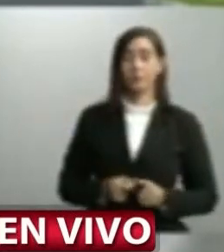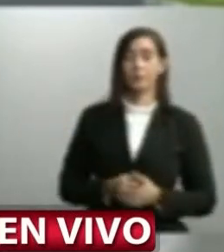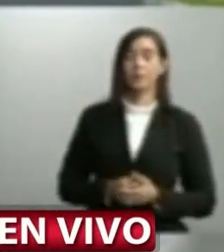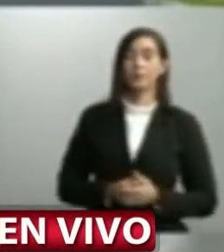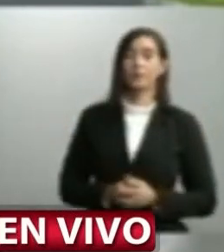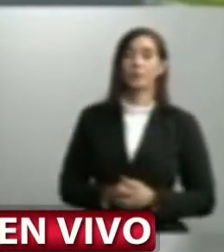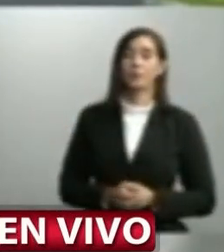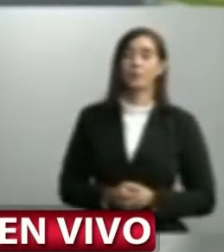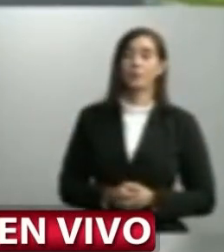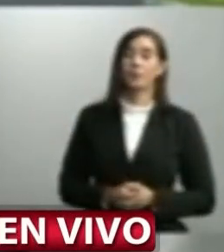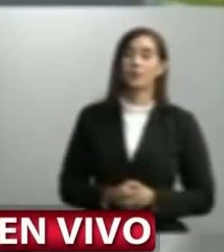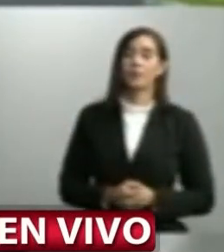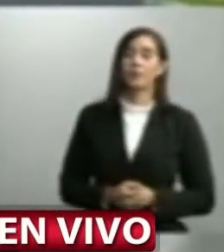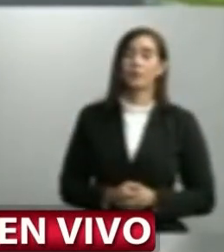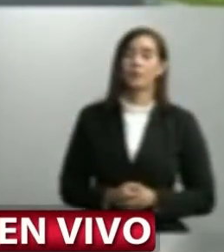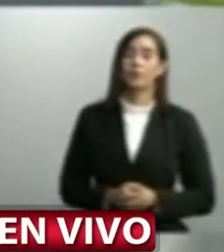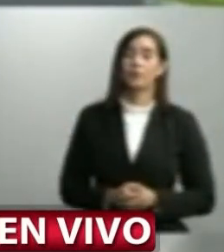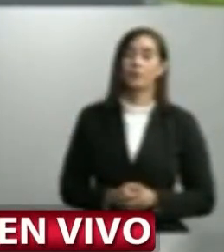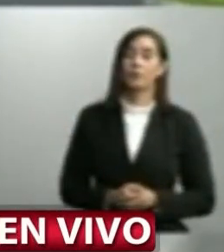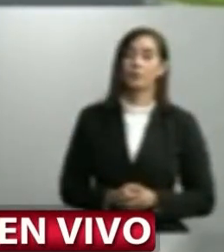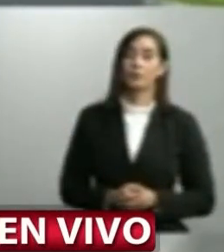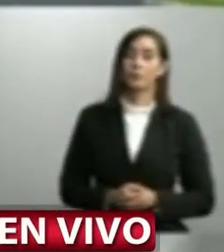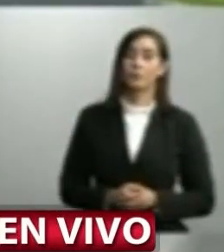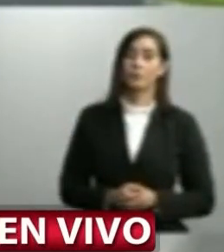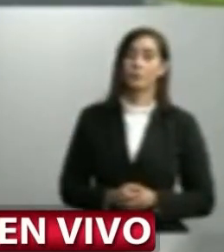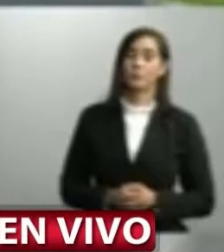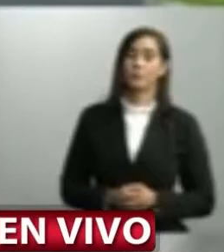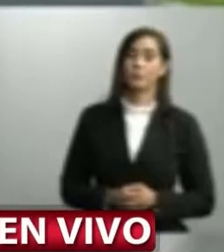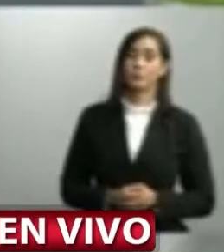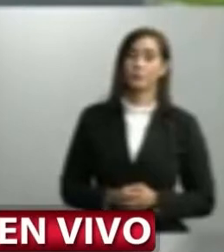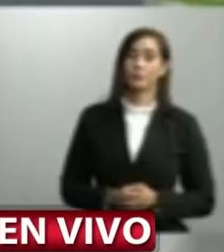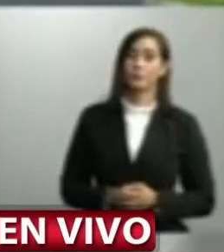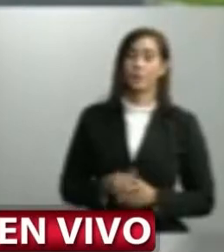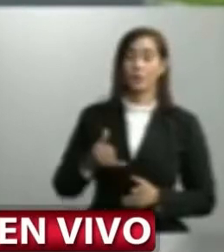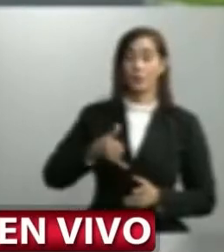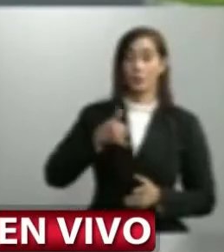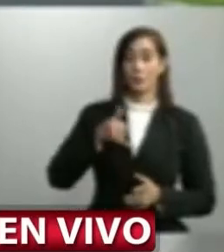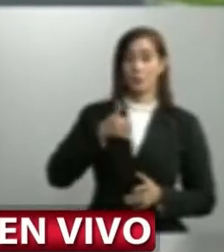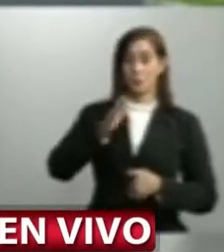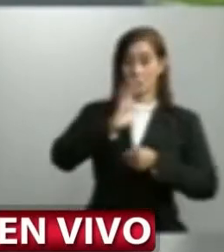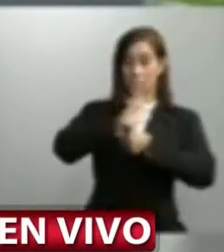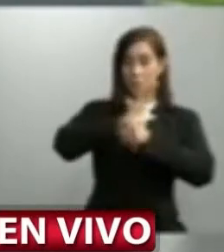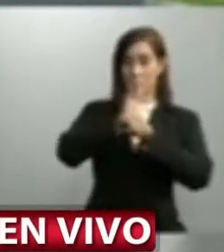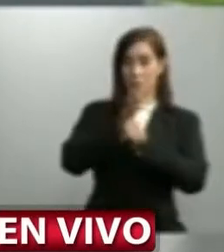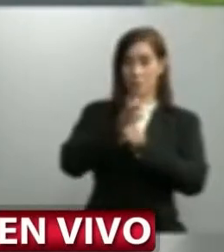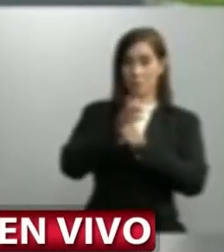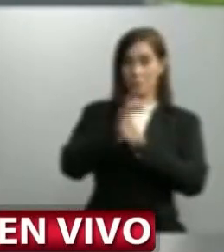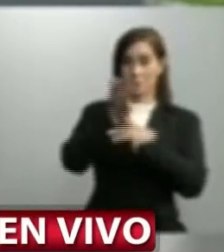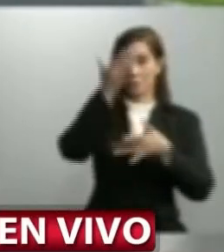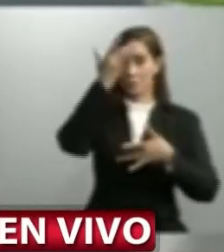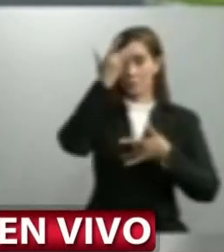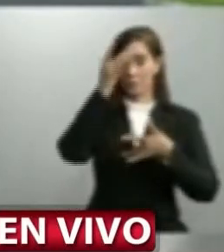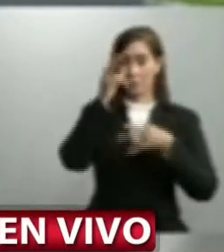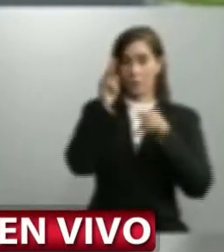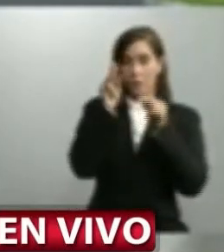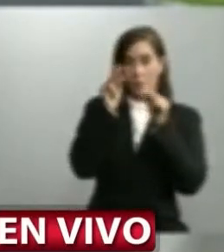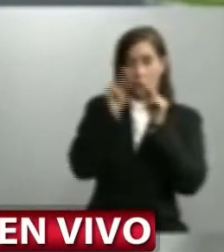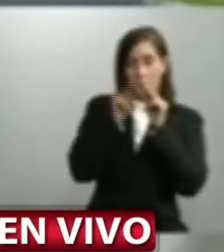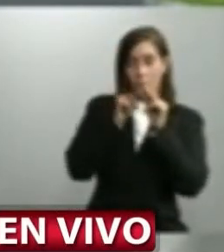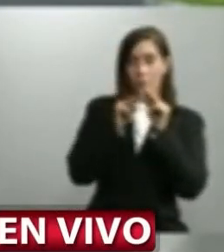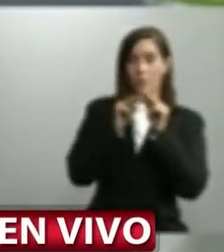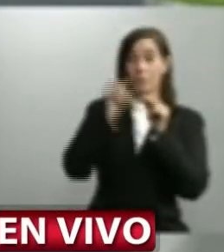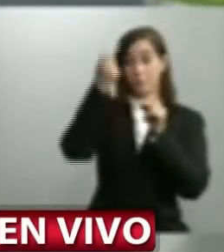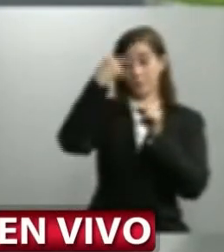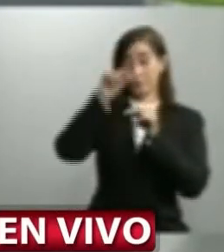manifestaciones clínicas leves, no significan que no están contaminando a aquellos con los que tienen